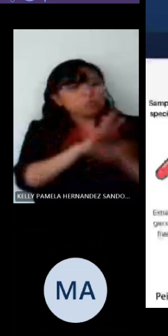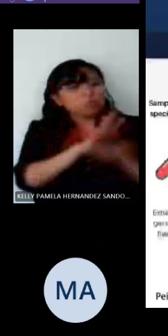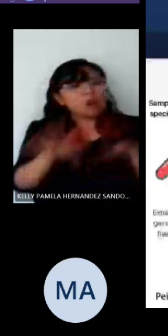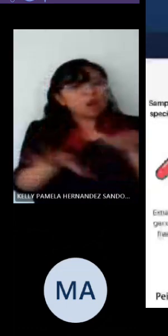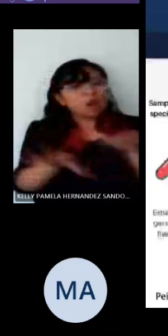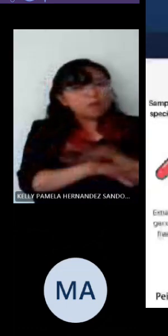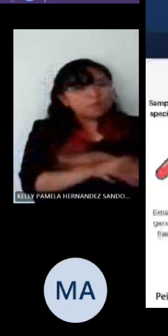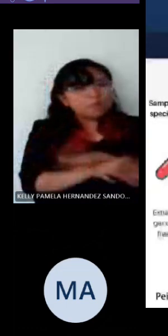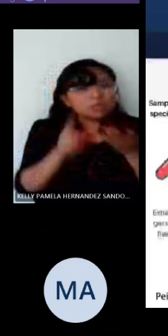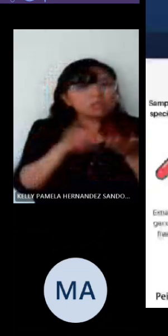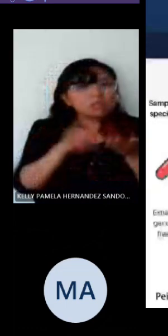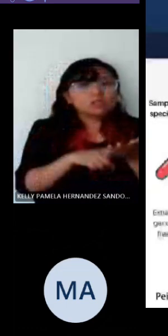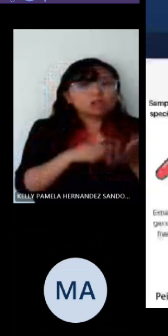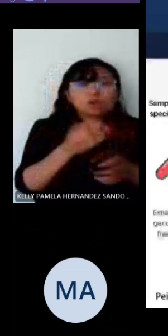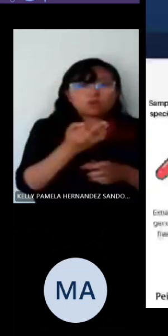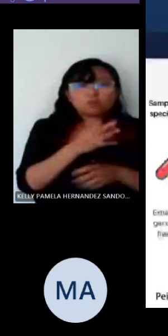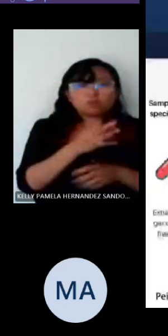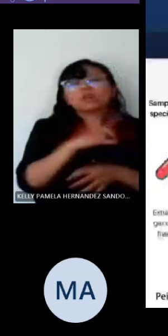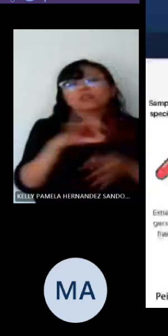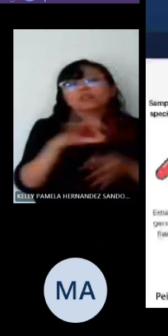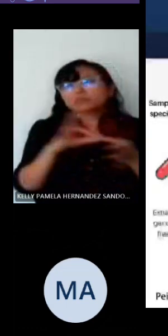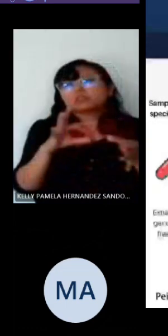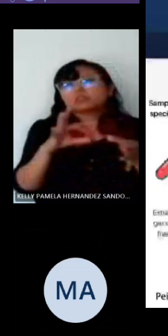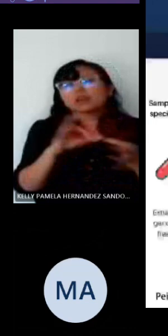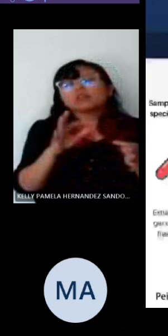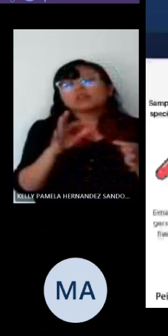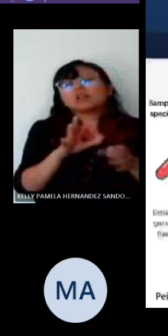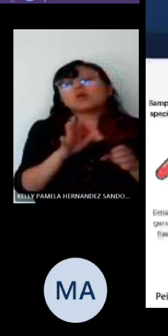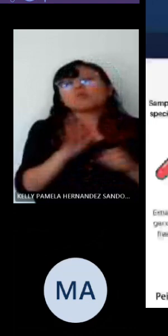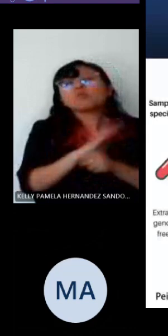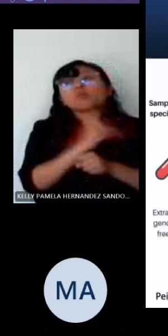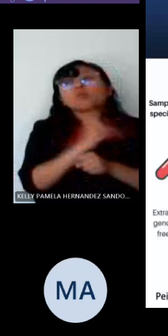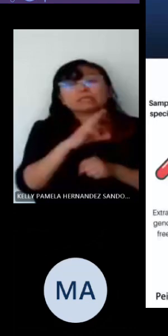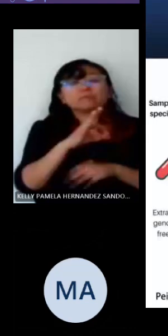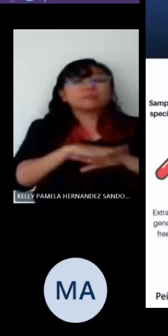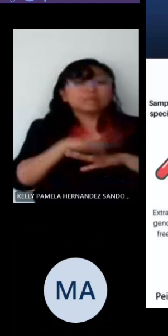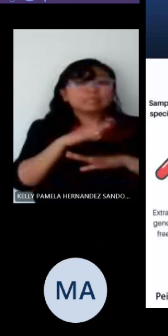poder explicarles cuáles son los riesgos de recurrencia.